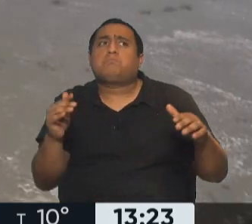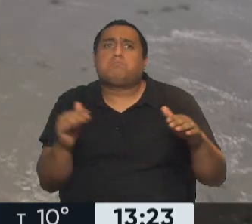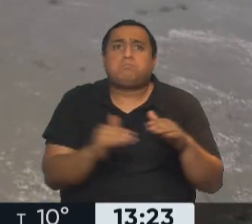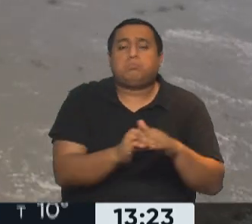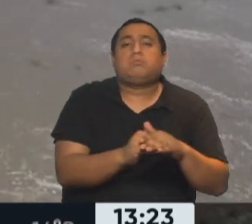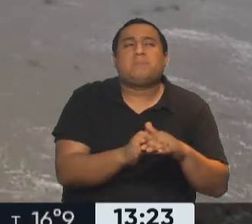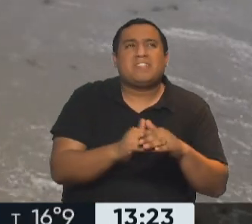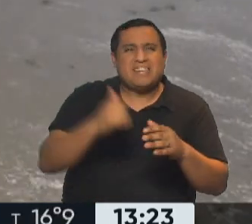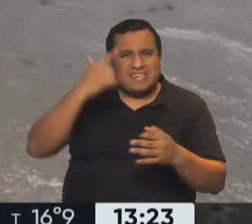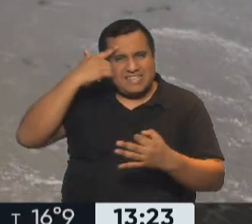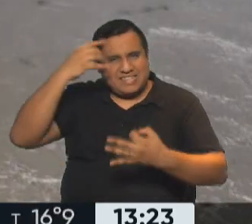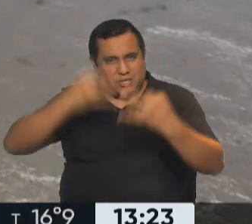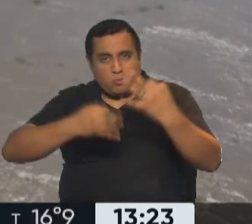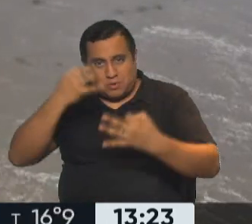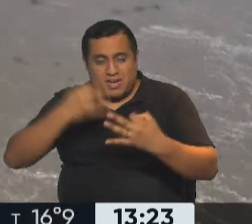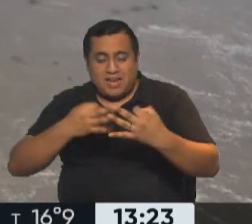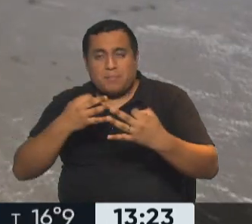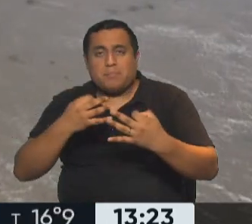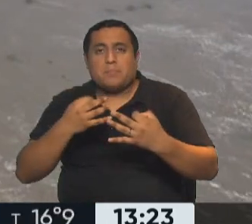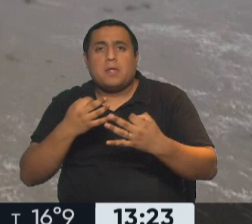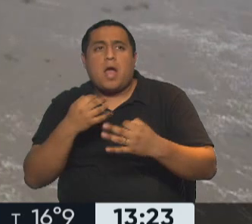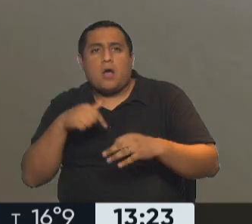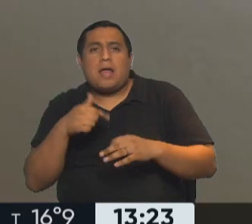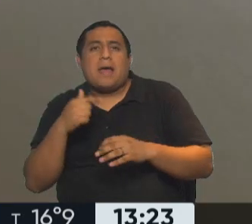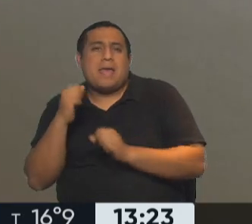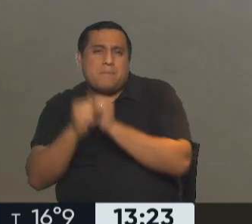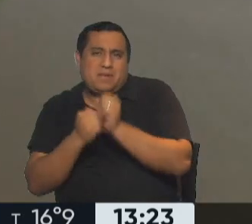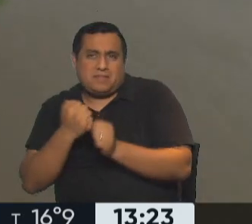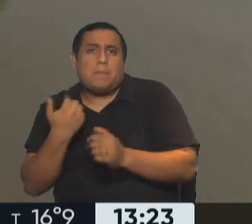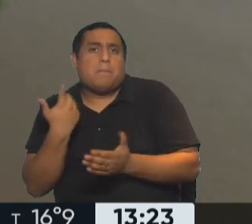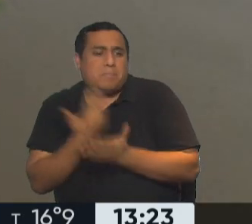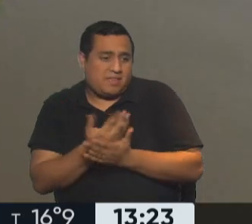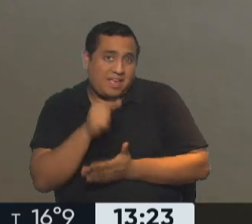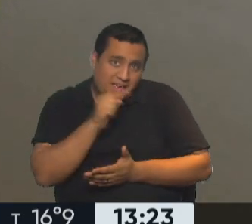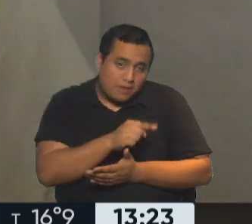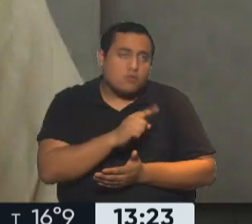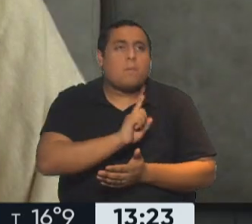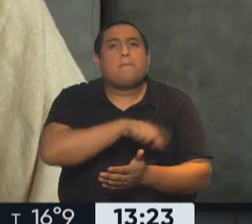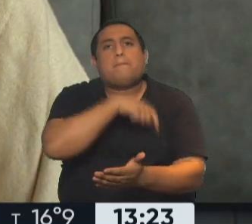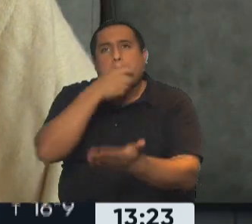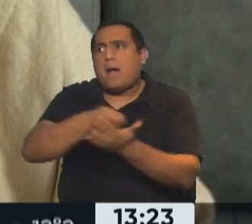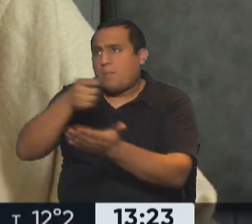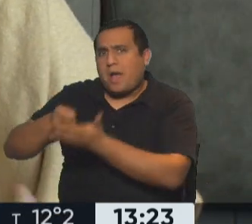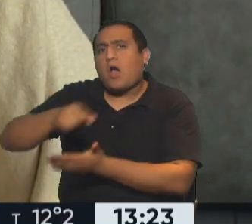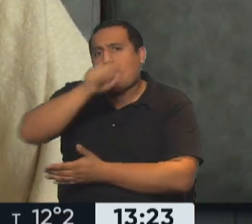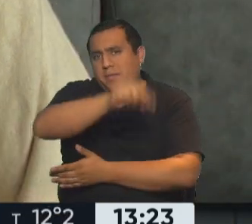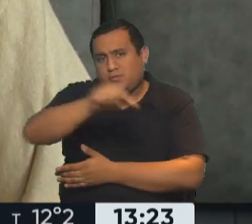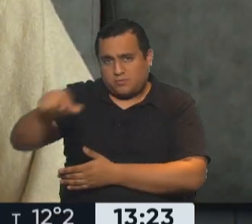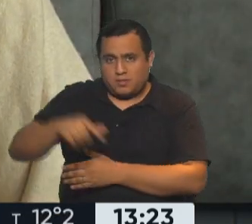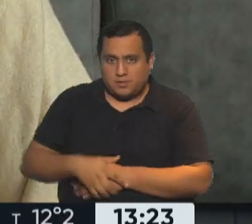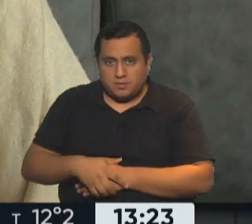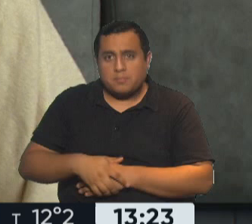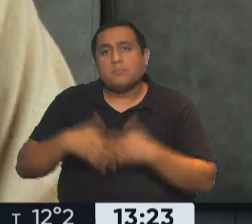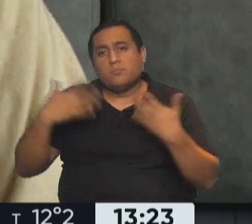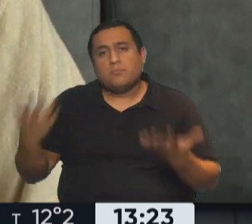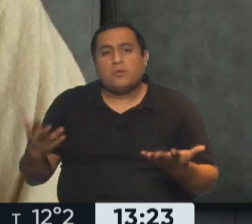ofreciendo en los tribunales de Reconquista la concursada, es decir, Vicentín, como pago a los acreedores. Es por eso que la